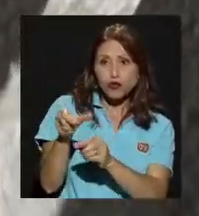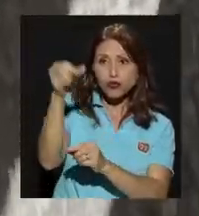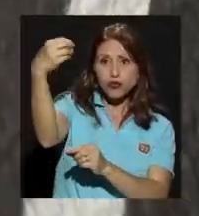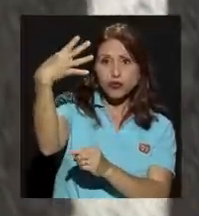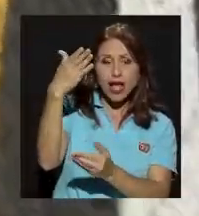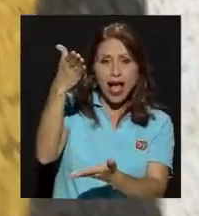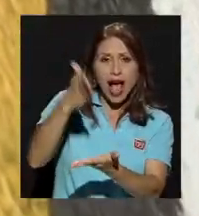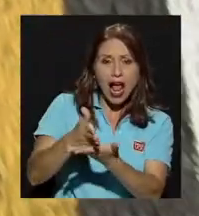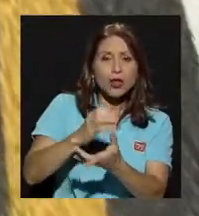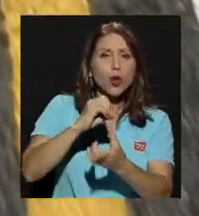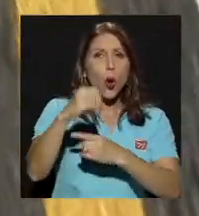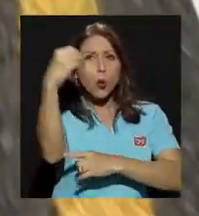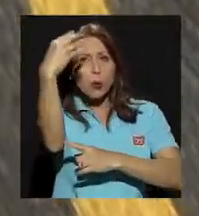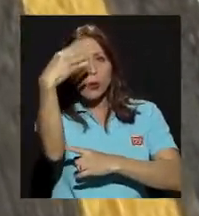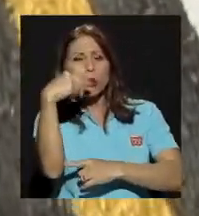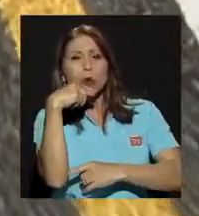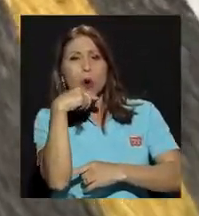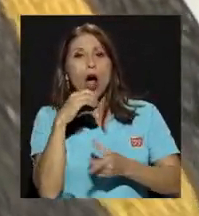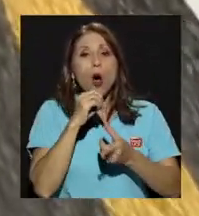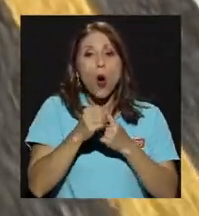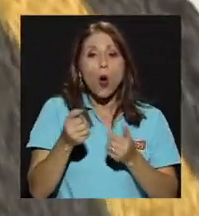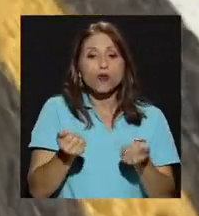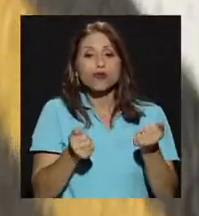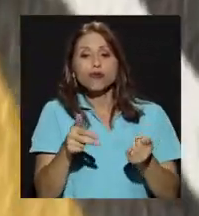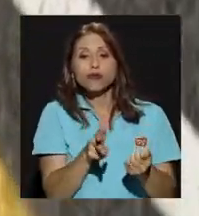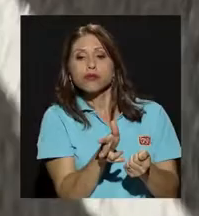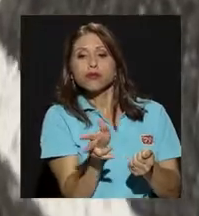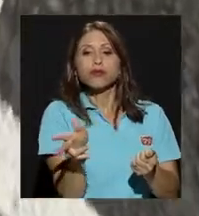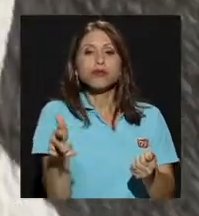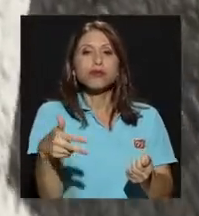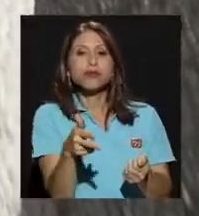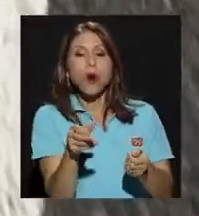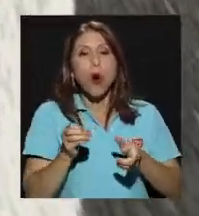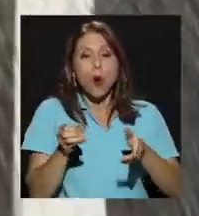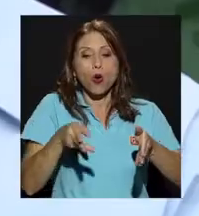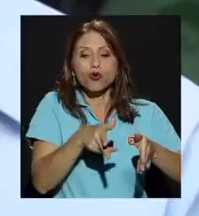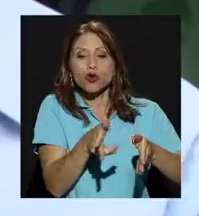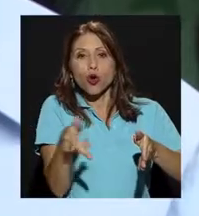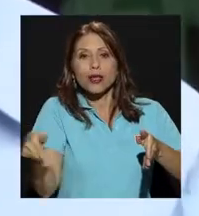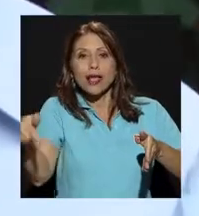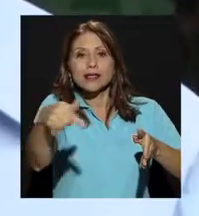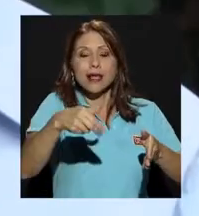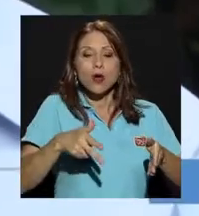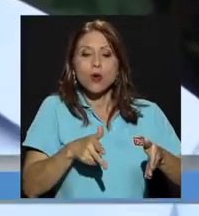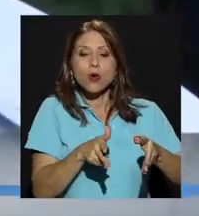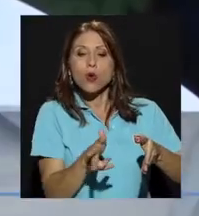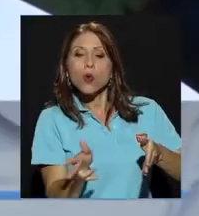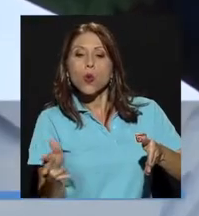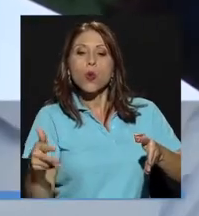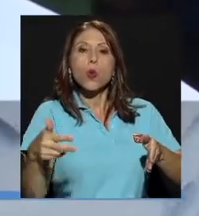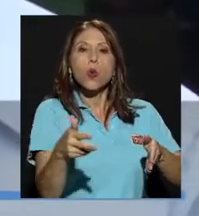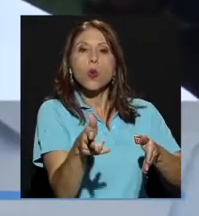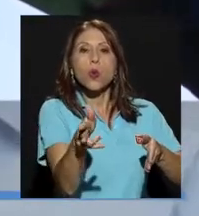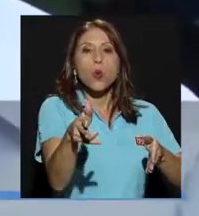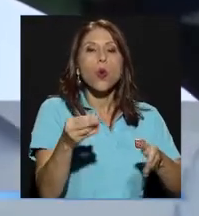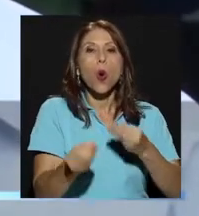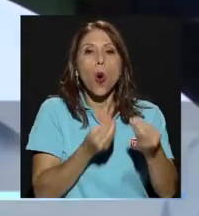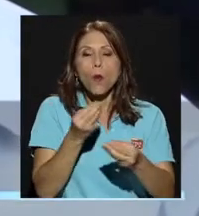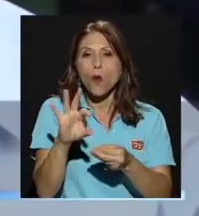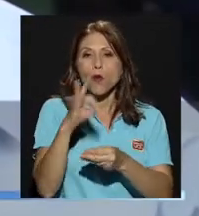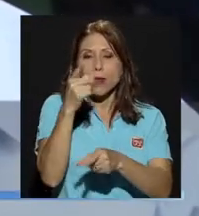rotondas de manera adecuada. Se les puede enseñar desde muy temprana edad con este sistema de